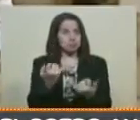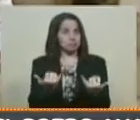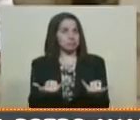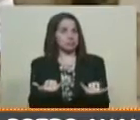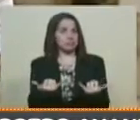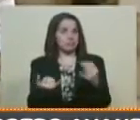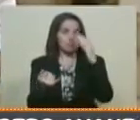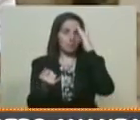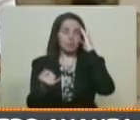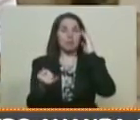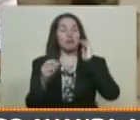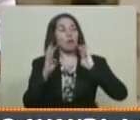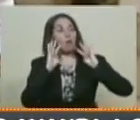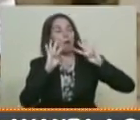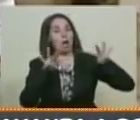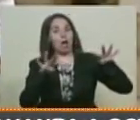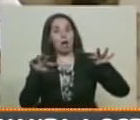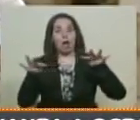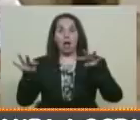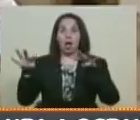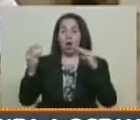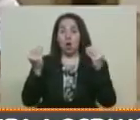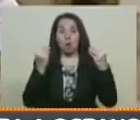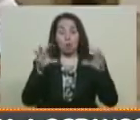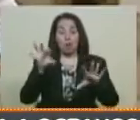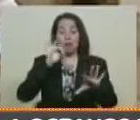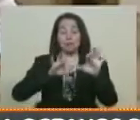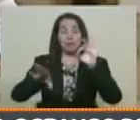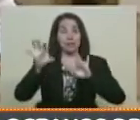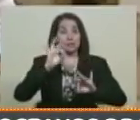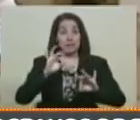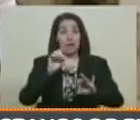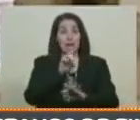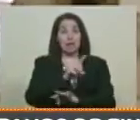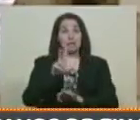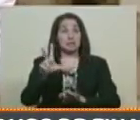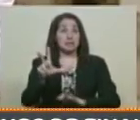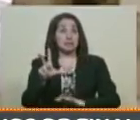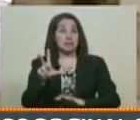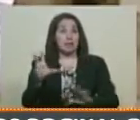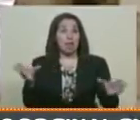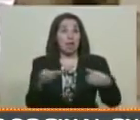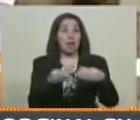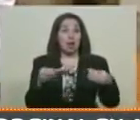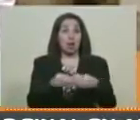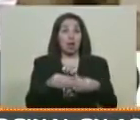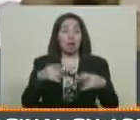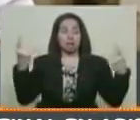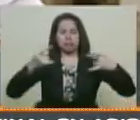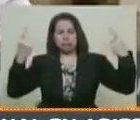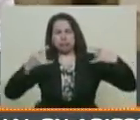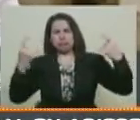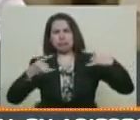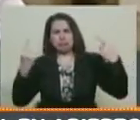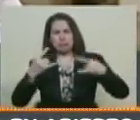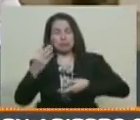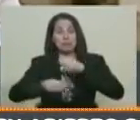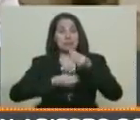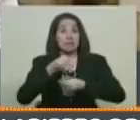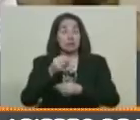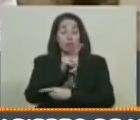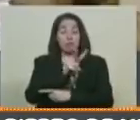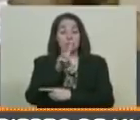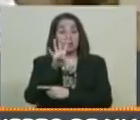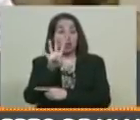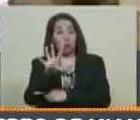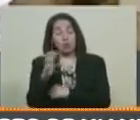de su extraordinaria participación especial en la 13ª edición del Festival de Rock y Metal, celebrado el